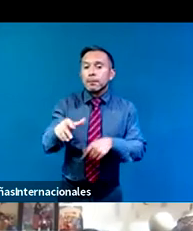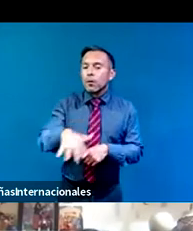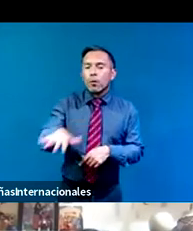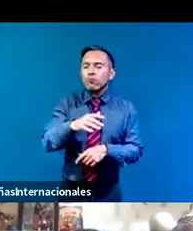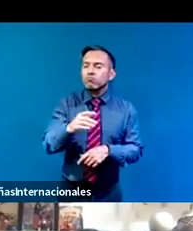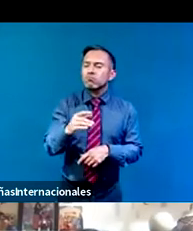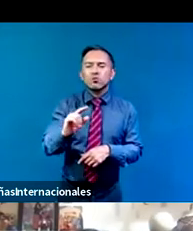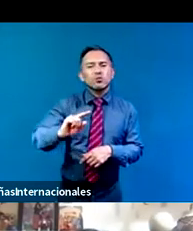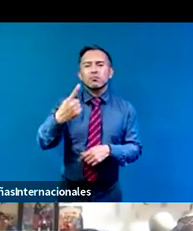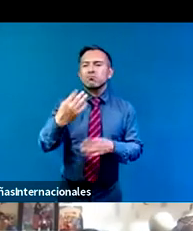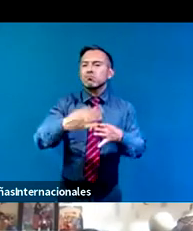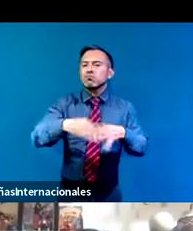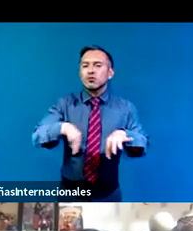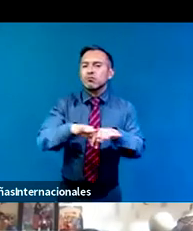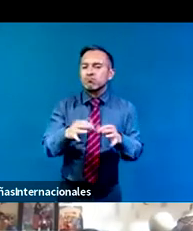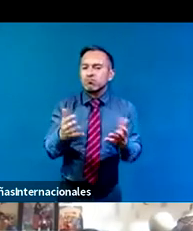que son